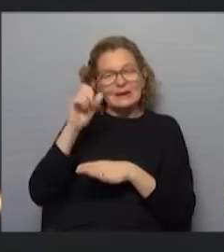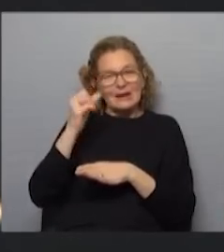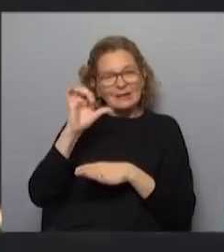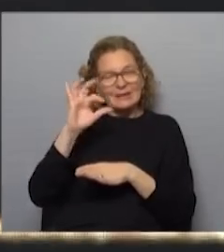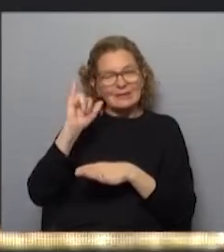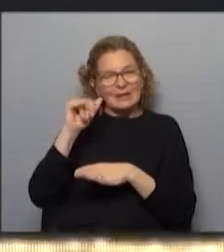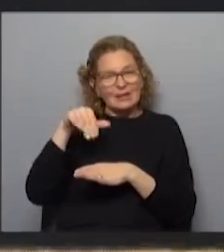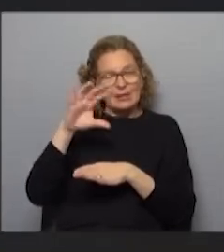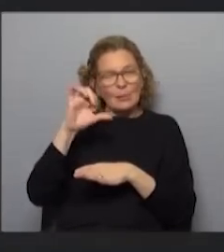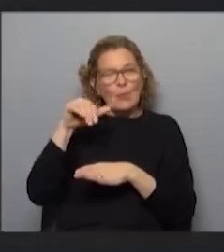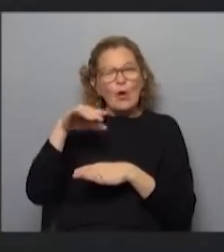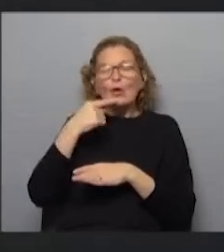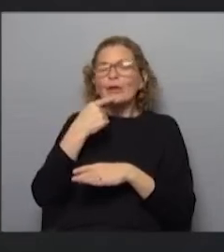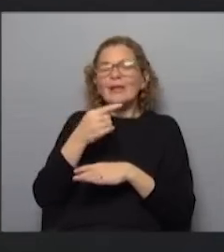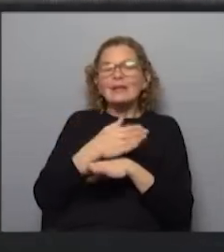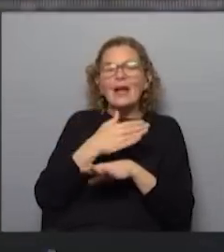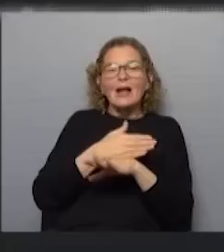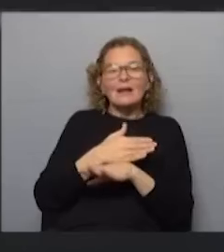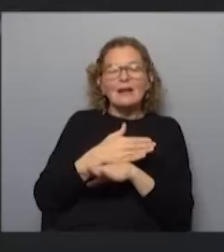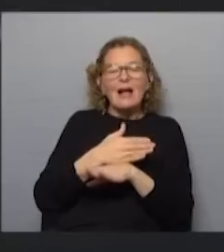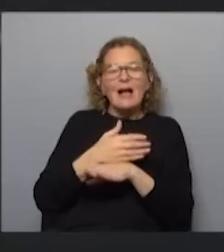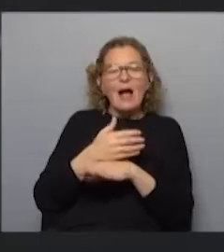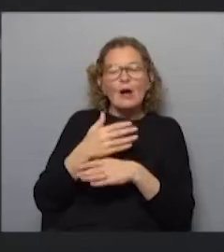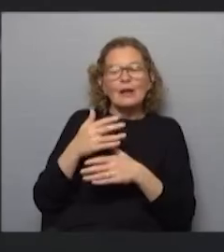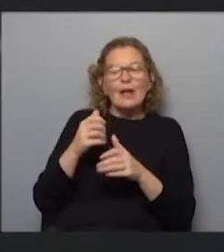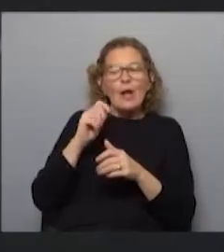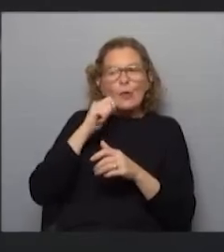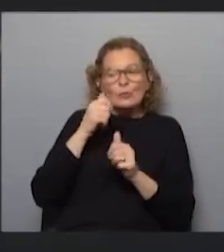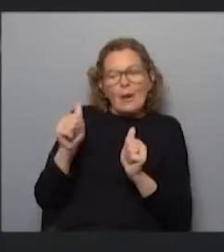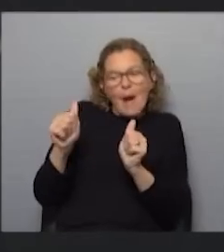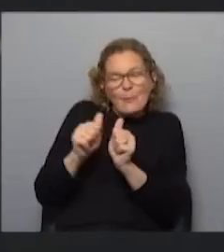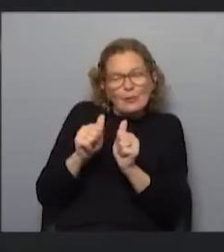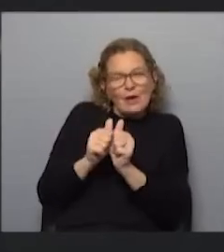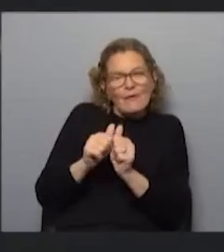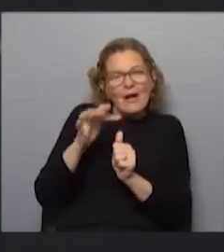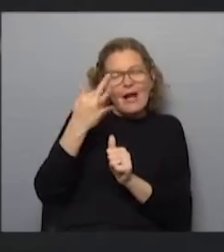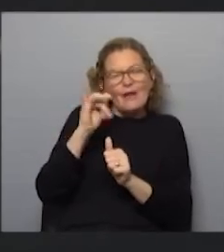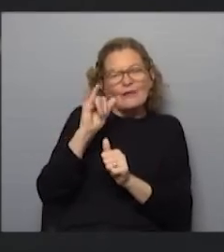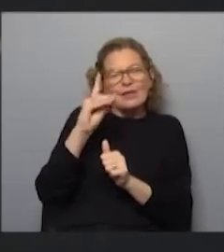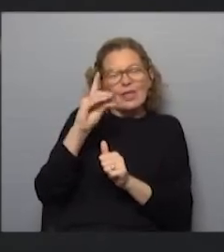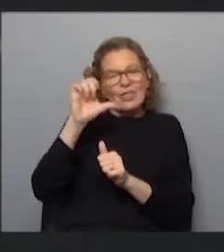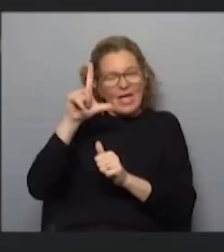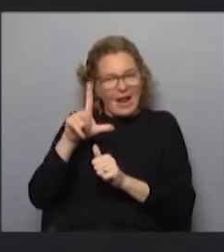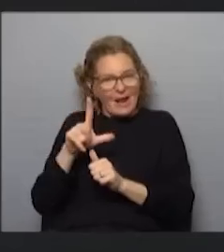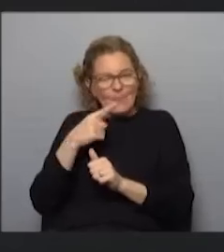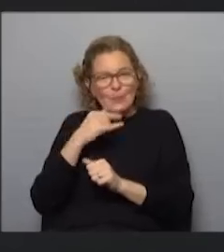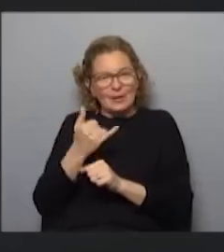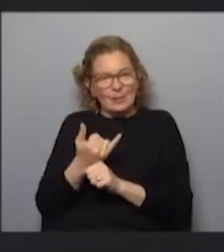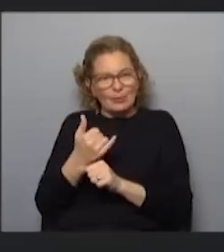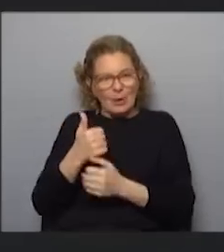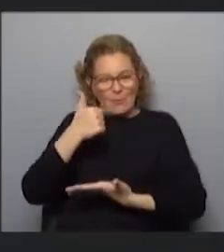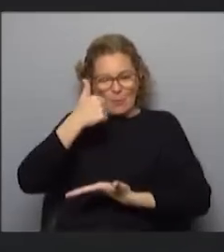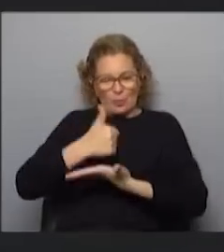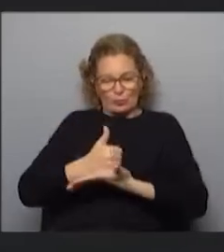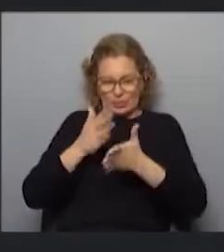servicio de inteligencia denominaban como Los adictos a Fidel y por eso en buena medida el anticastrismo Sí esa postura